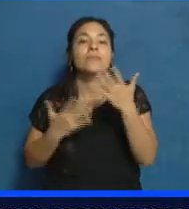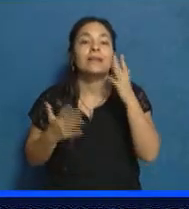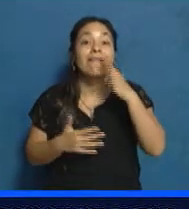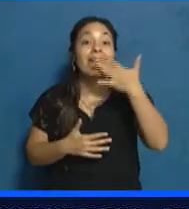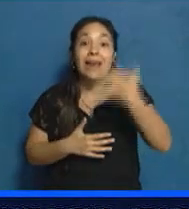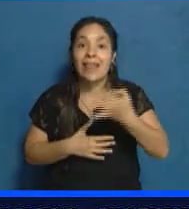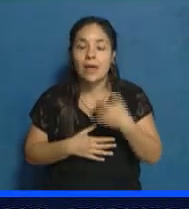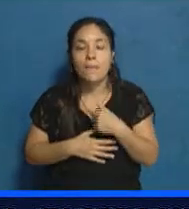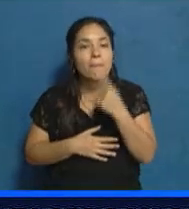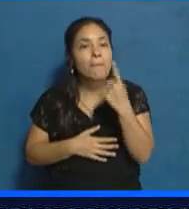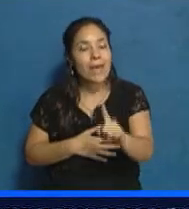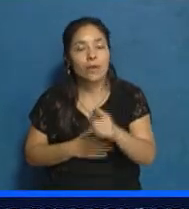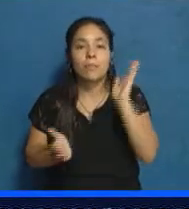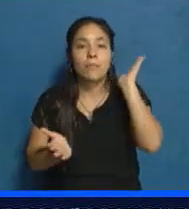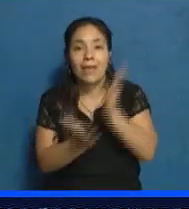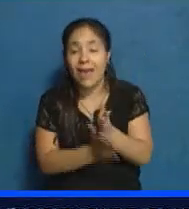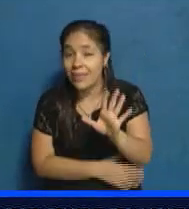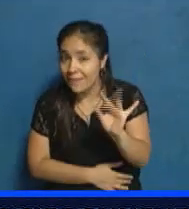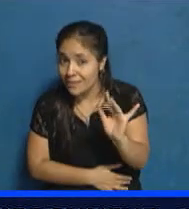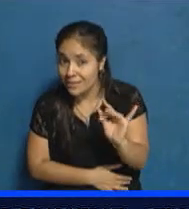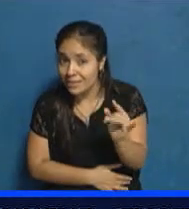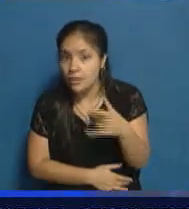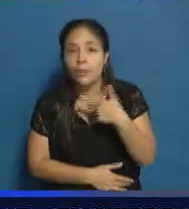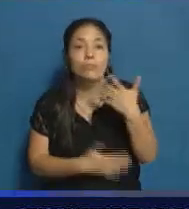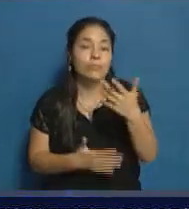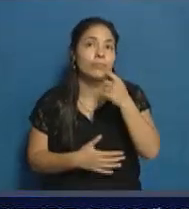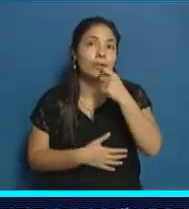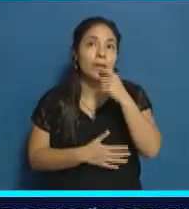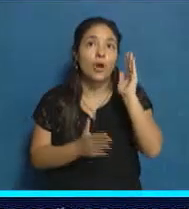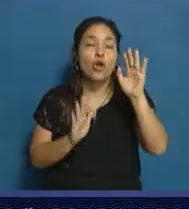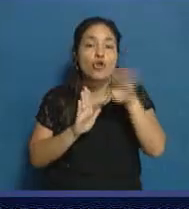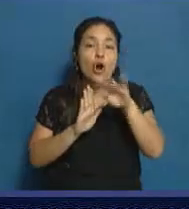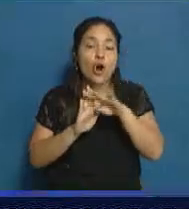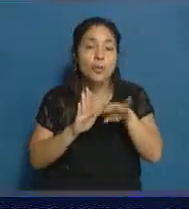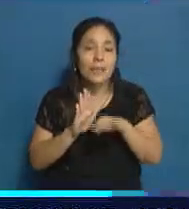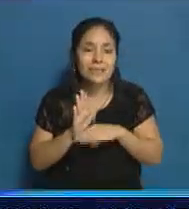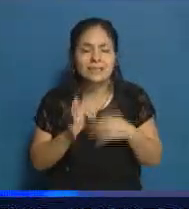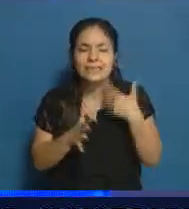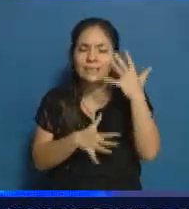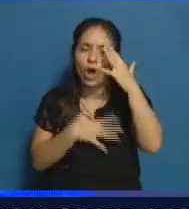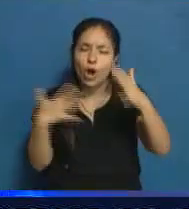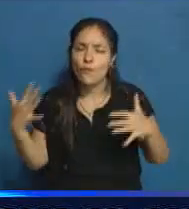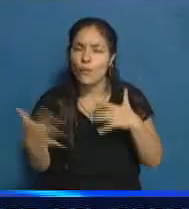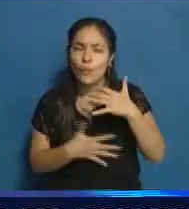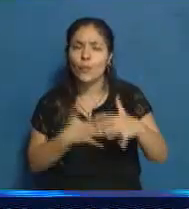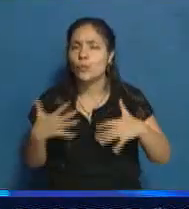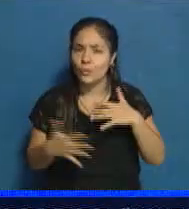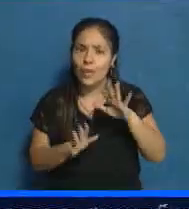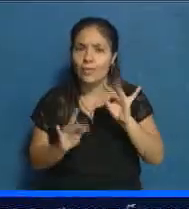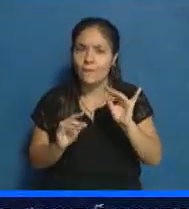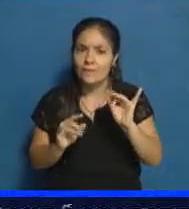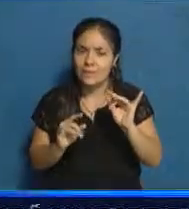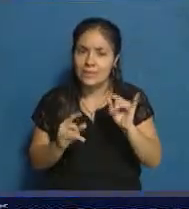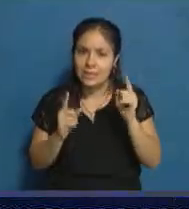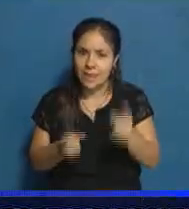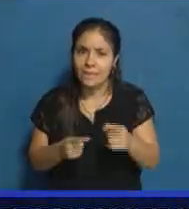es de difícil aplicación, porque muchas veces este tipo de normativas suele ser algo difusas. Y también hay que tener